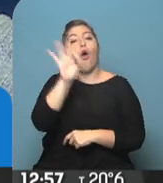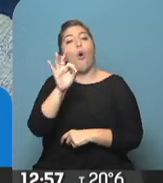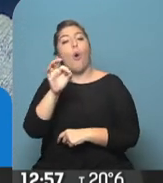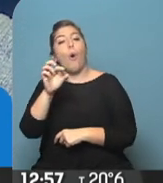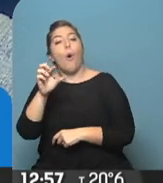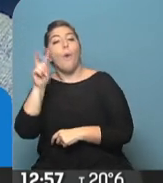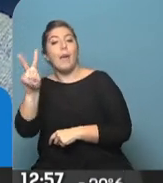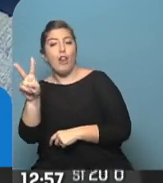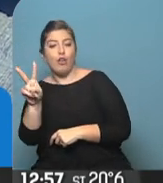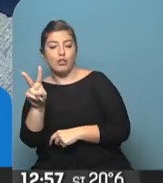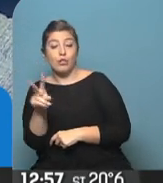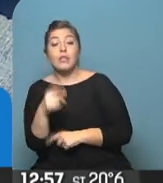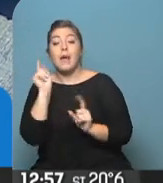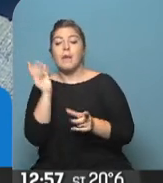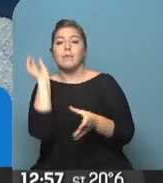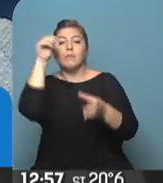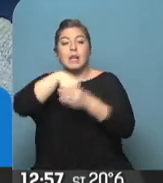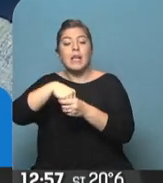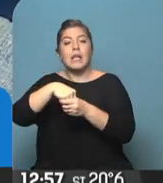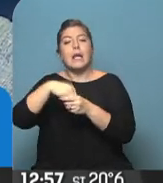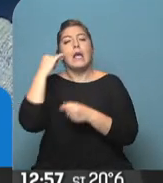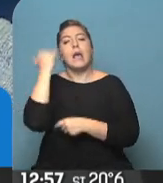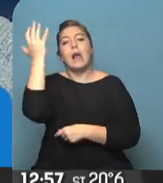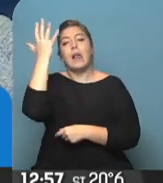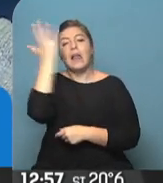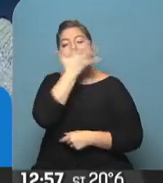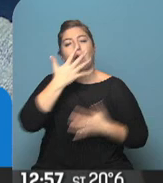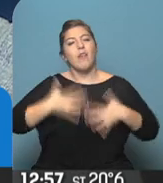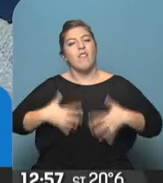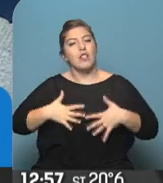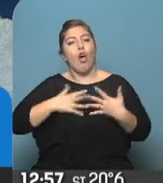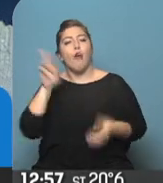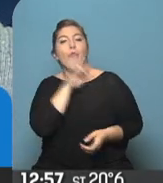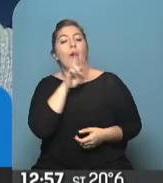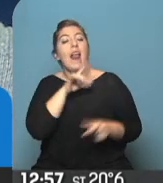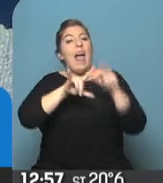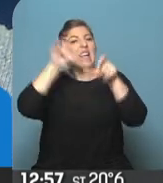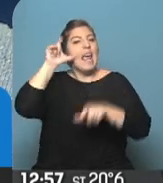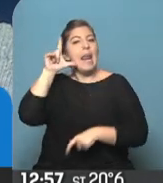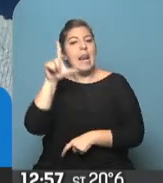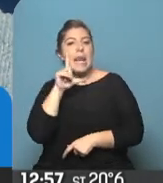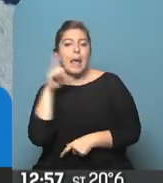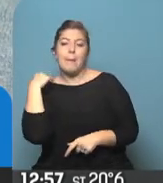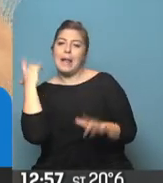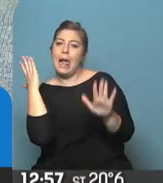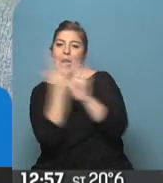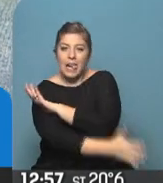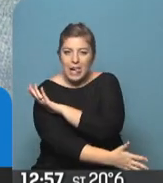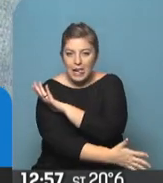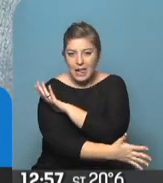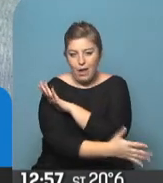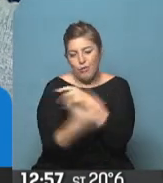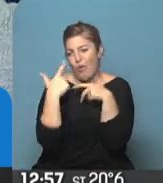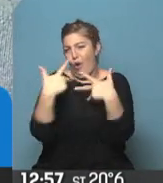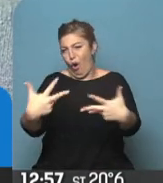la que participo y disfrazó de mujer a guillermo patricio kelly para que salga de la cárcel la famosa fuga que